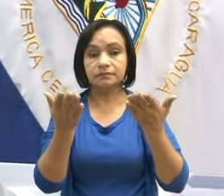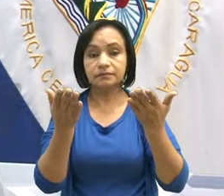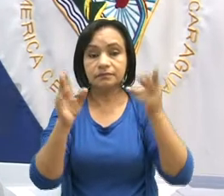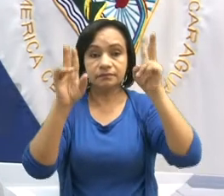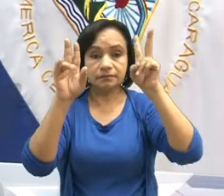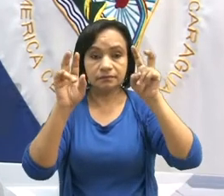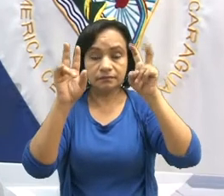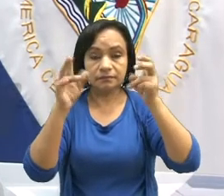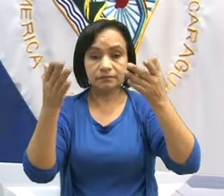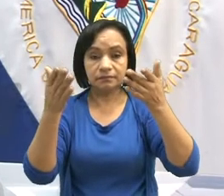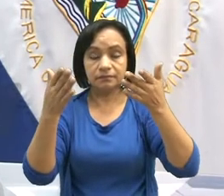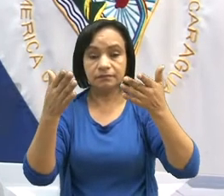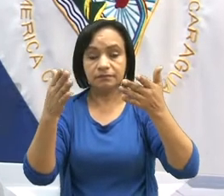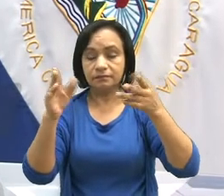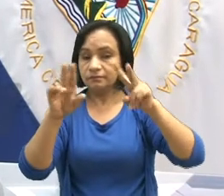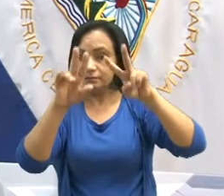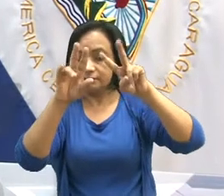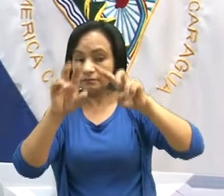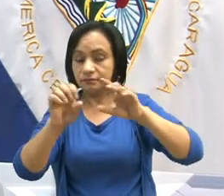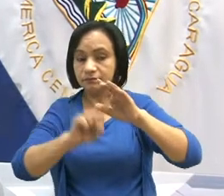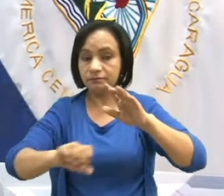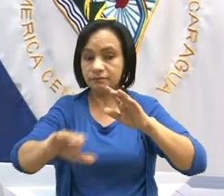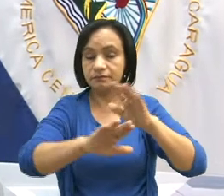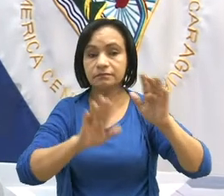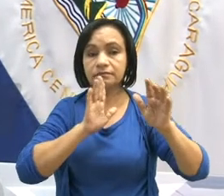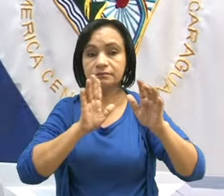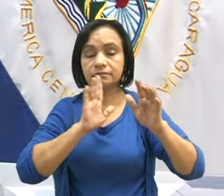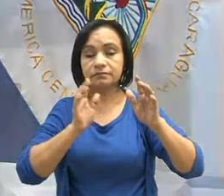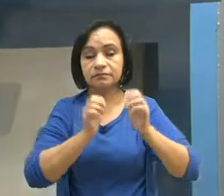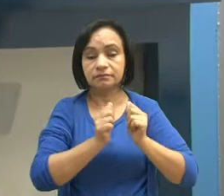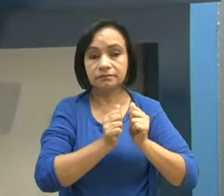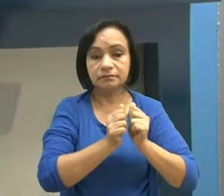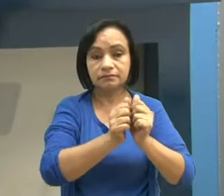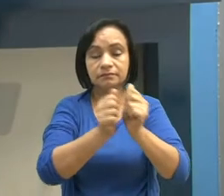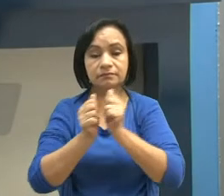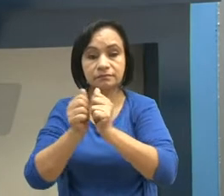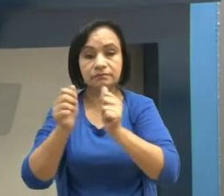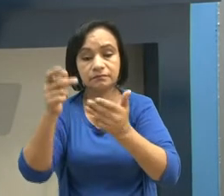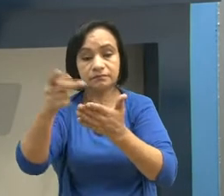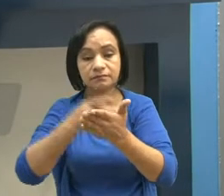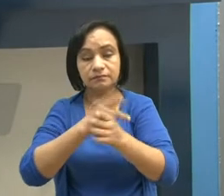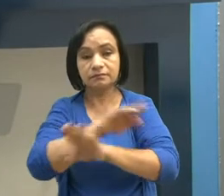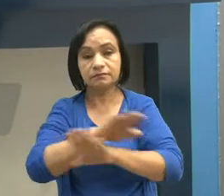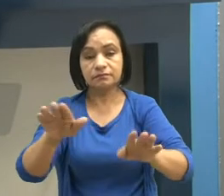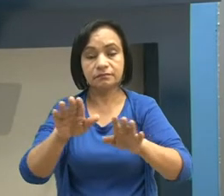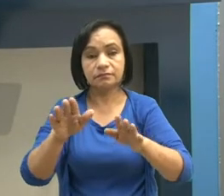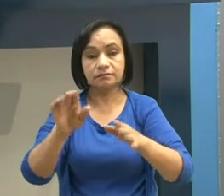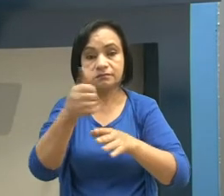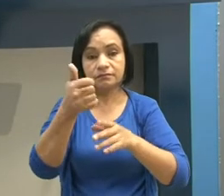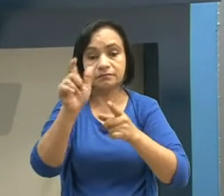de esa auditoría social que yo creo que... Incluso, Elmer, hay un acompañamiento. Después que termine el proyecto, nuestros promotores quedan por más